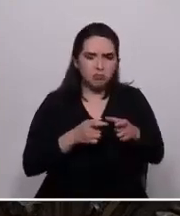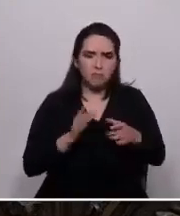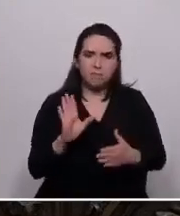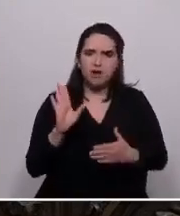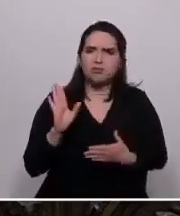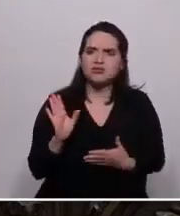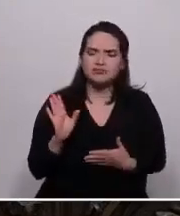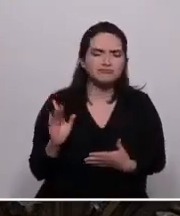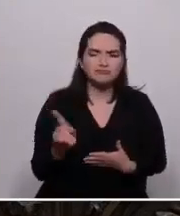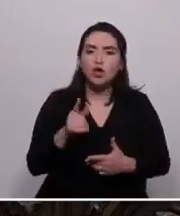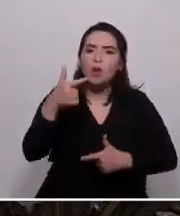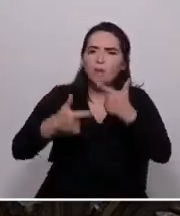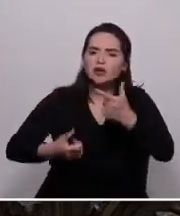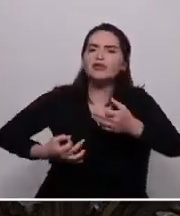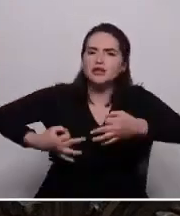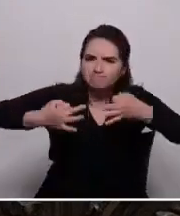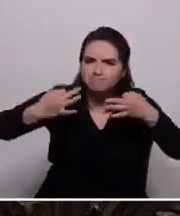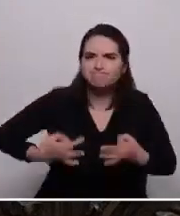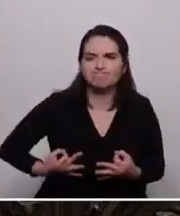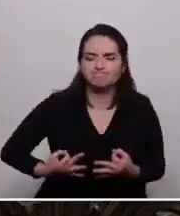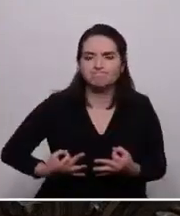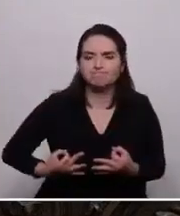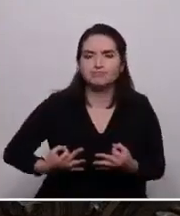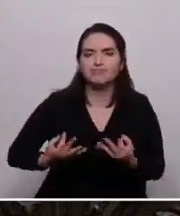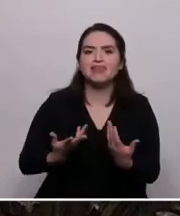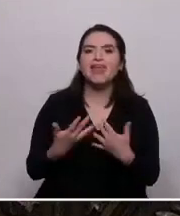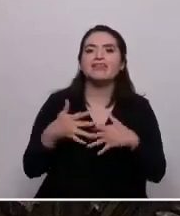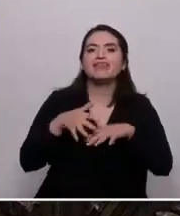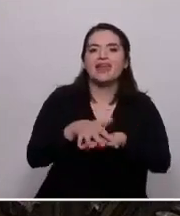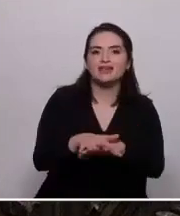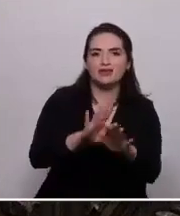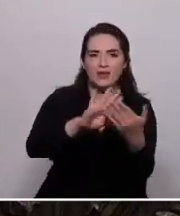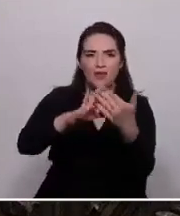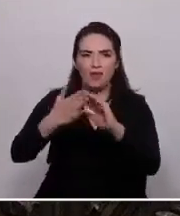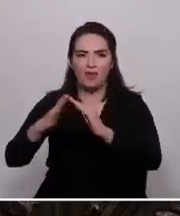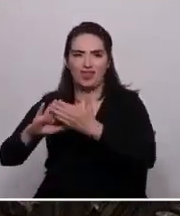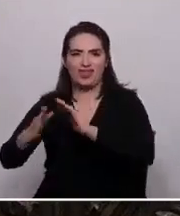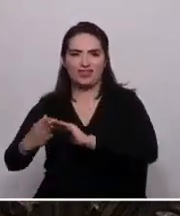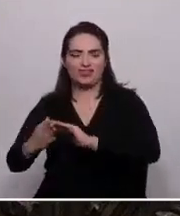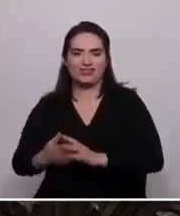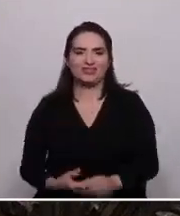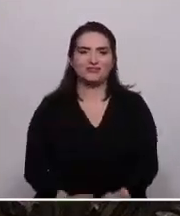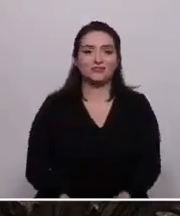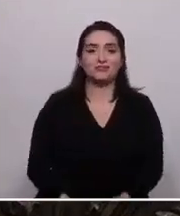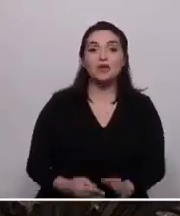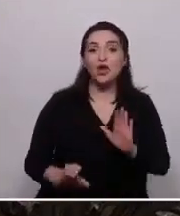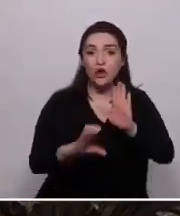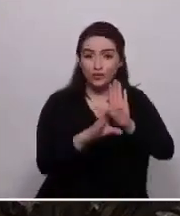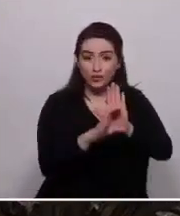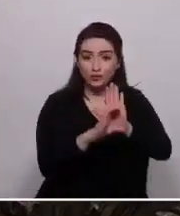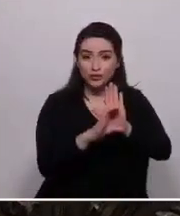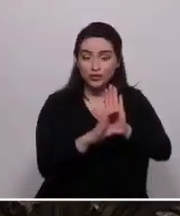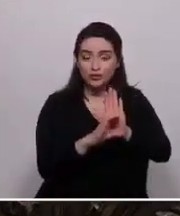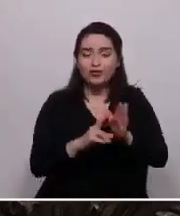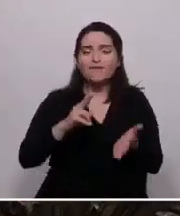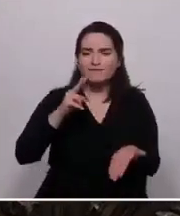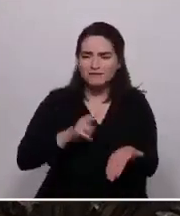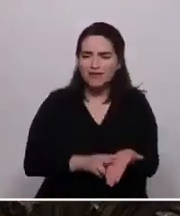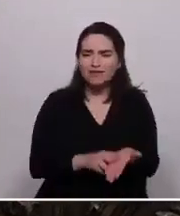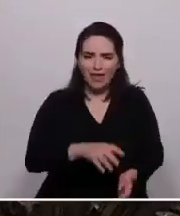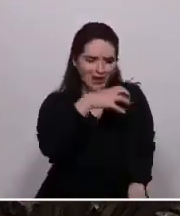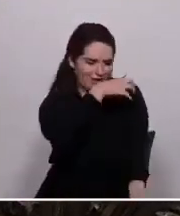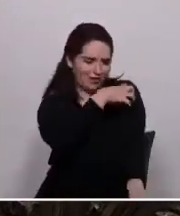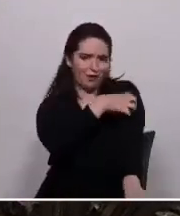social que permite la autorrealización y la integración de nuestras comunidades. Por una constitución verdaderamente regionalista,